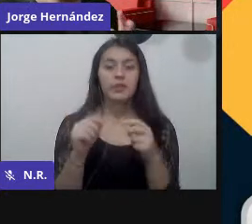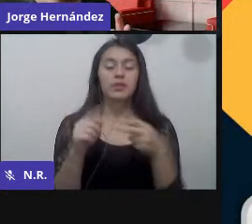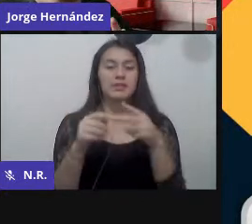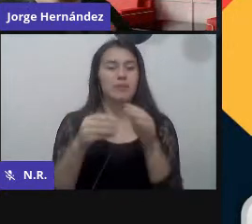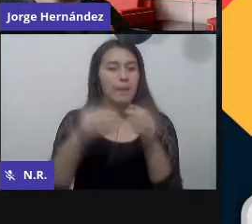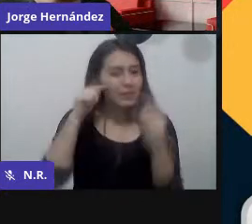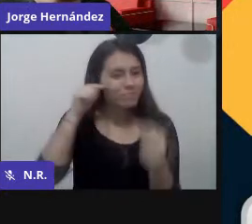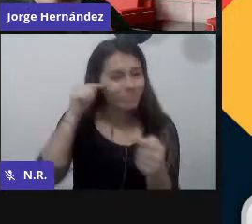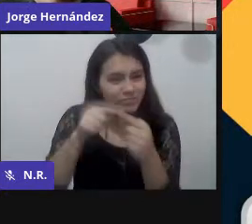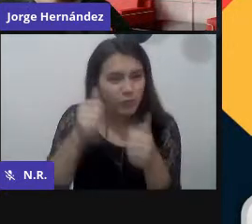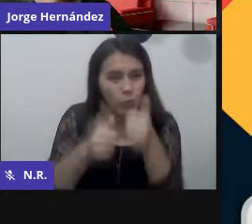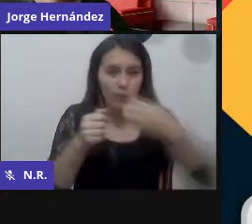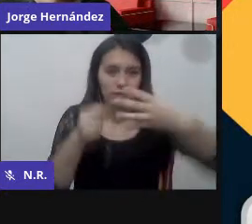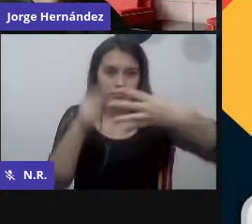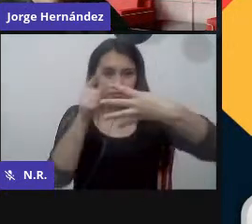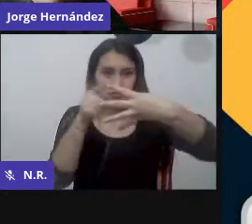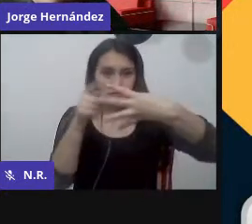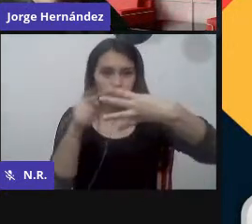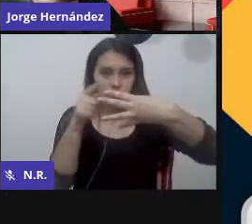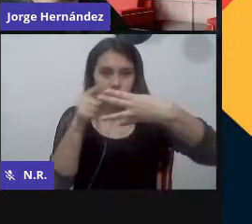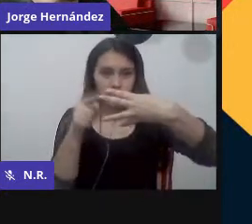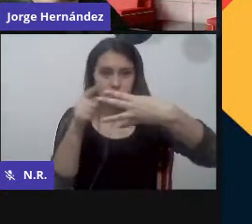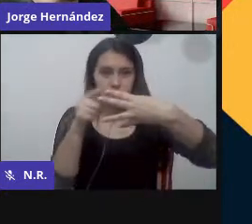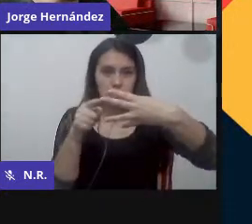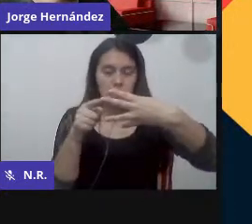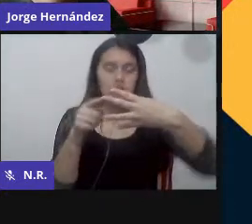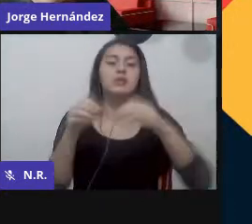El primero de emitir, lo que nos pedirá,